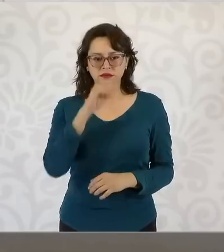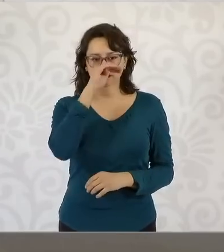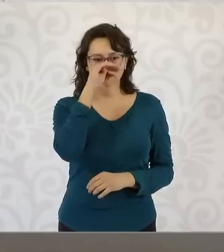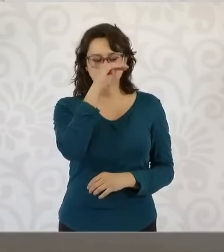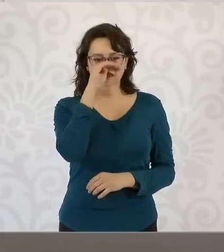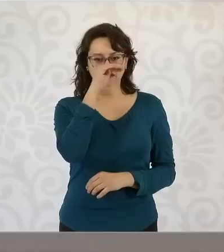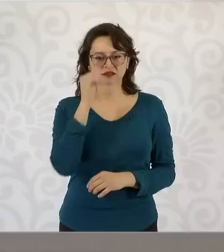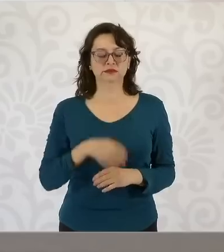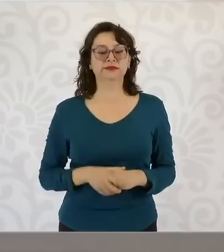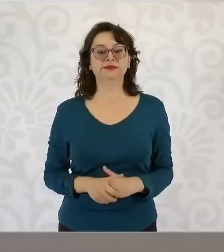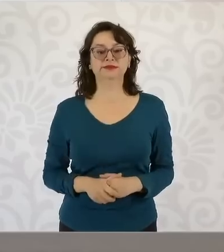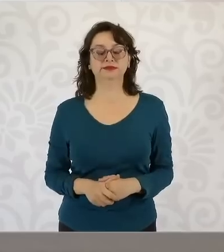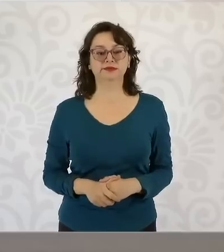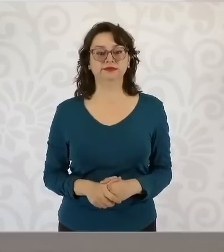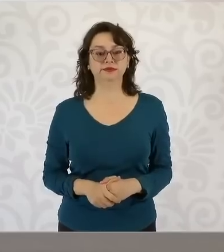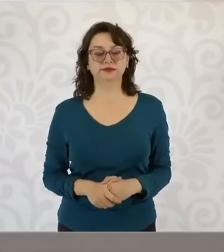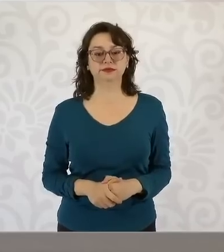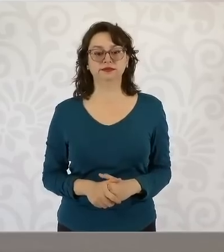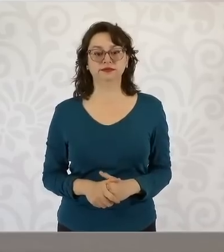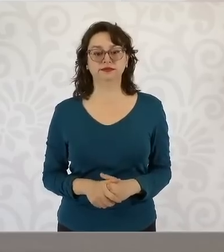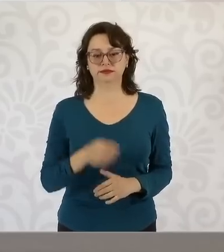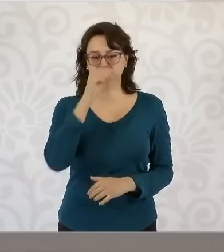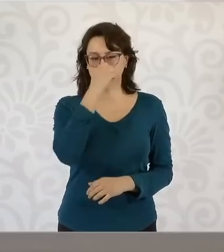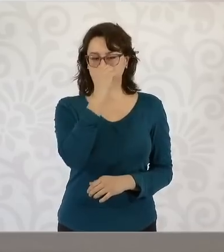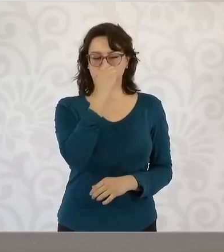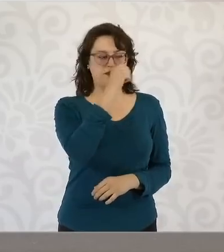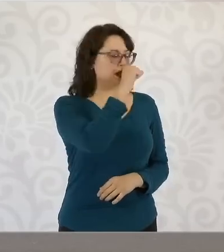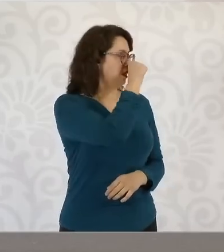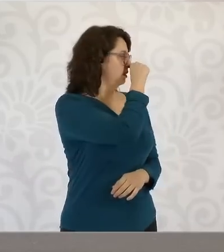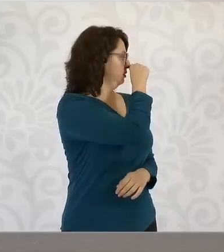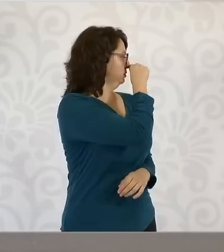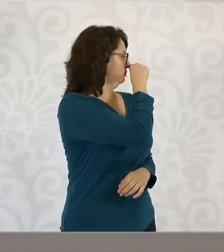¿Cómo va la inversión extranjera? Pues la siguiente, nos saltamos eso.